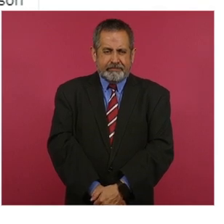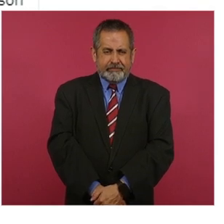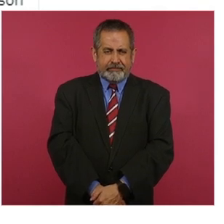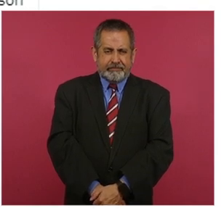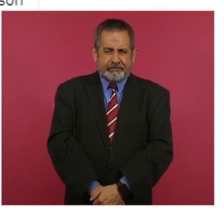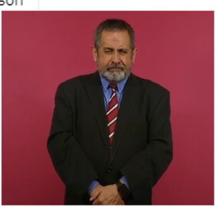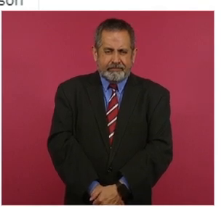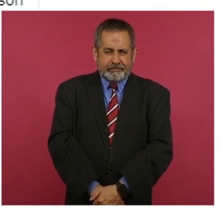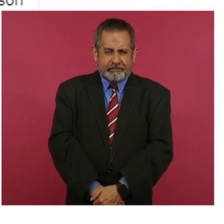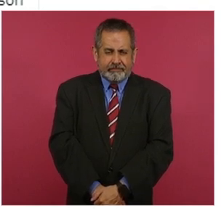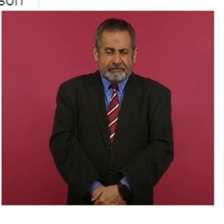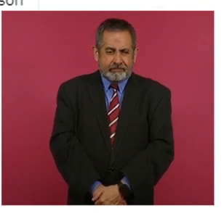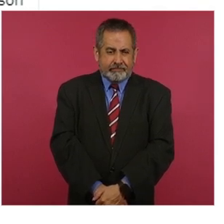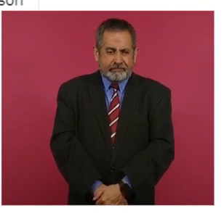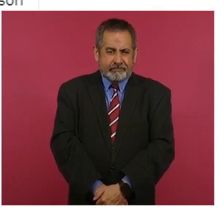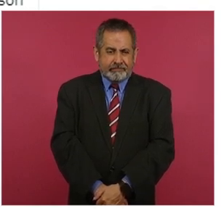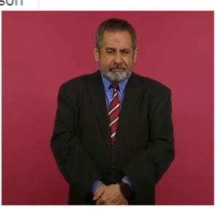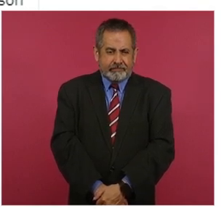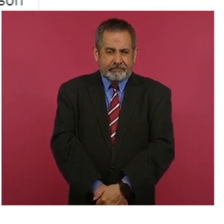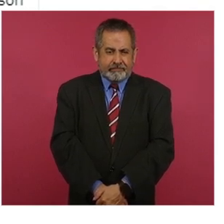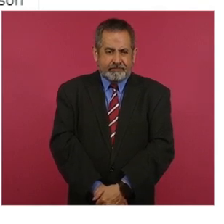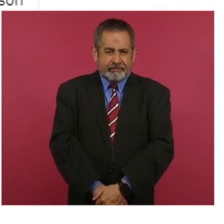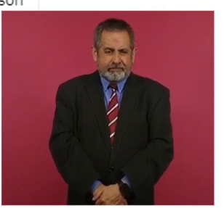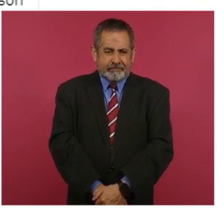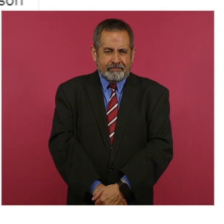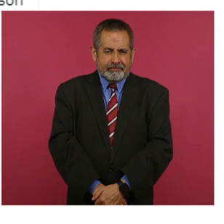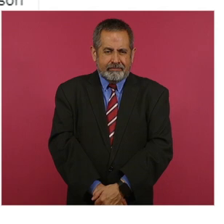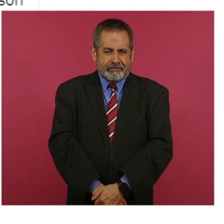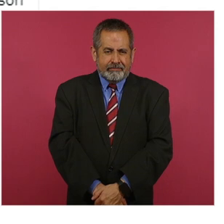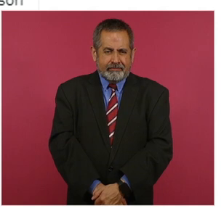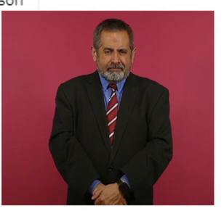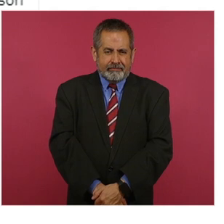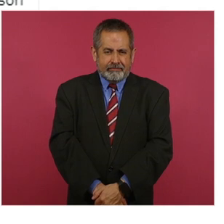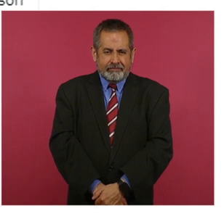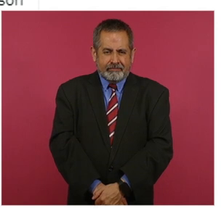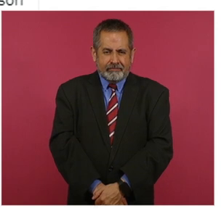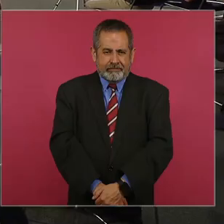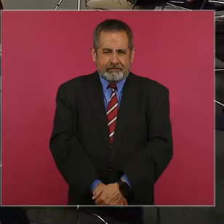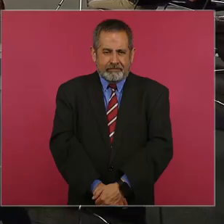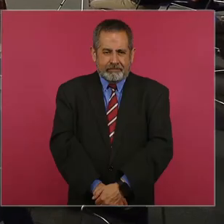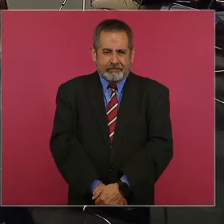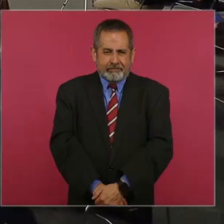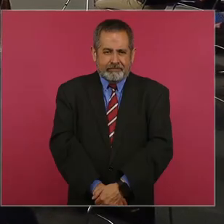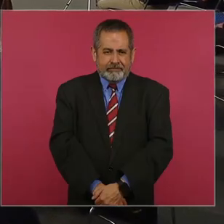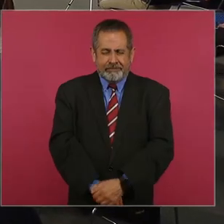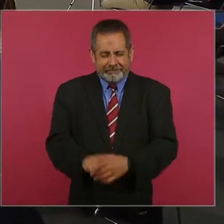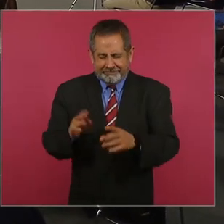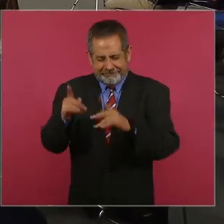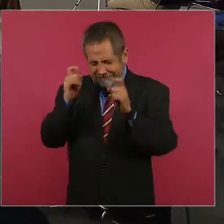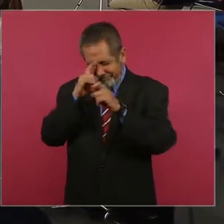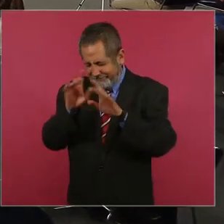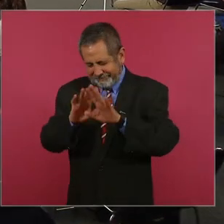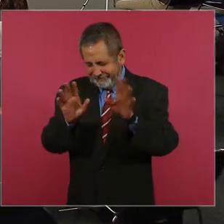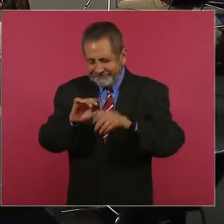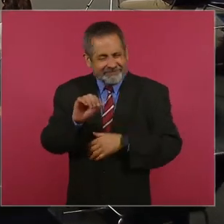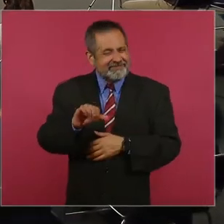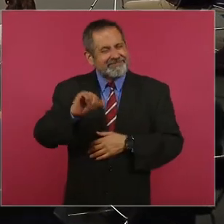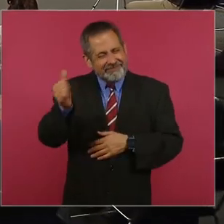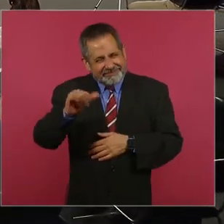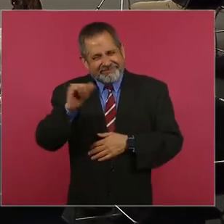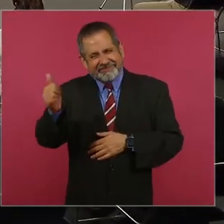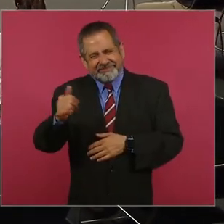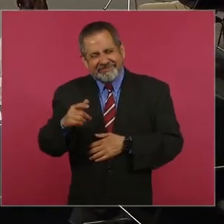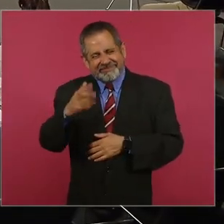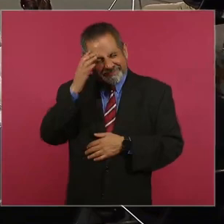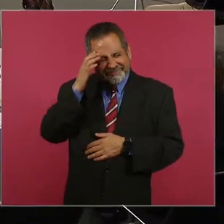no este está más sofisticado este este está más sofisticado no no no es en